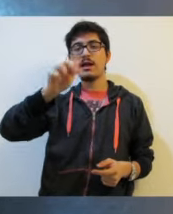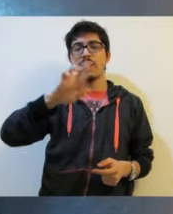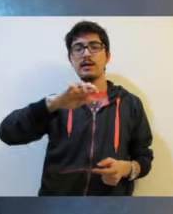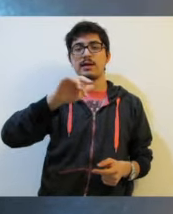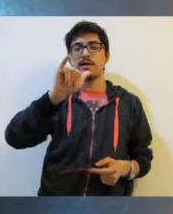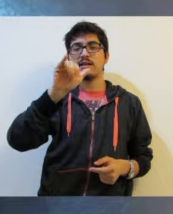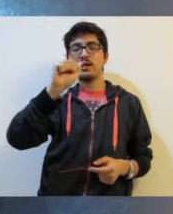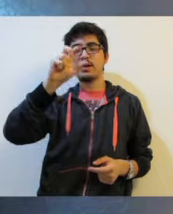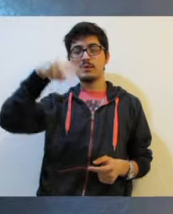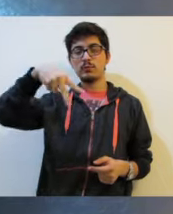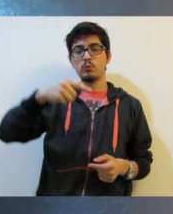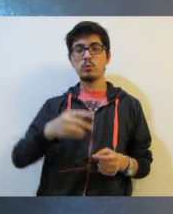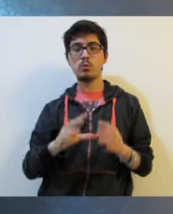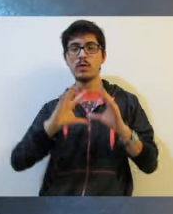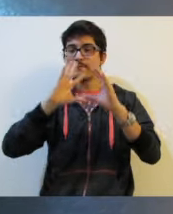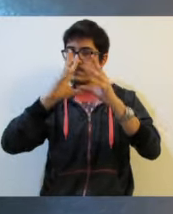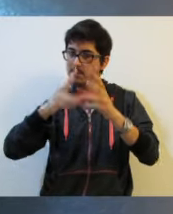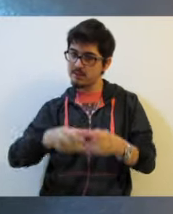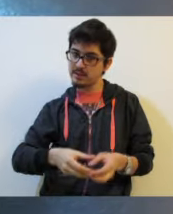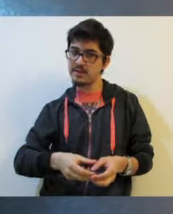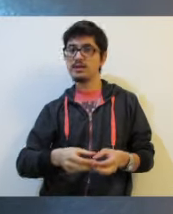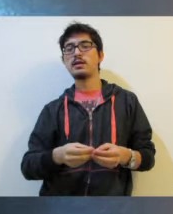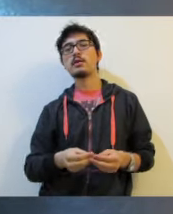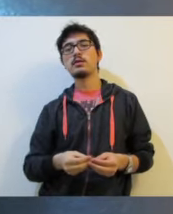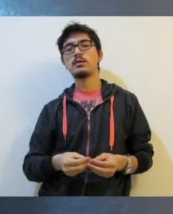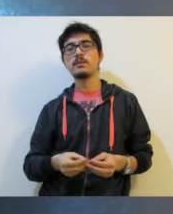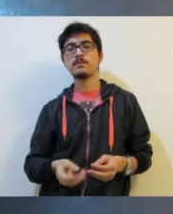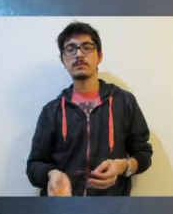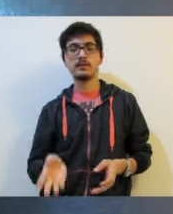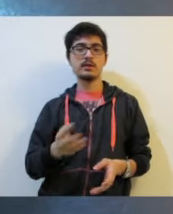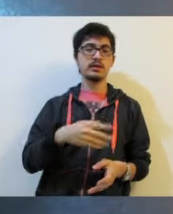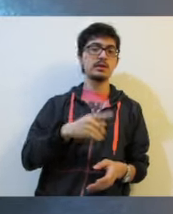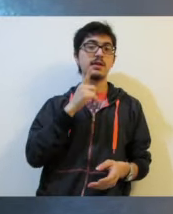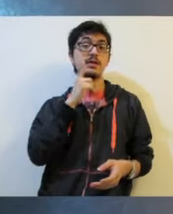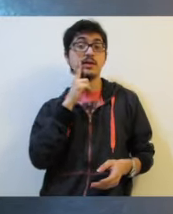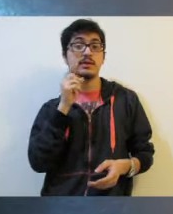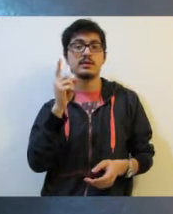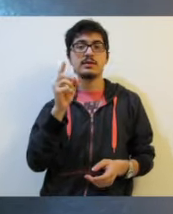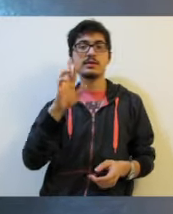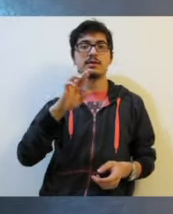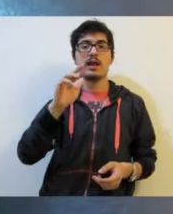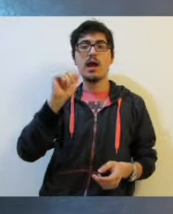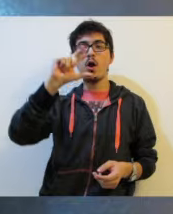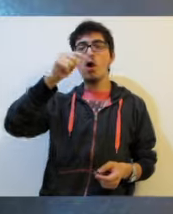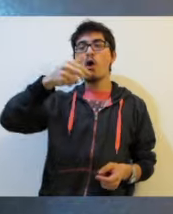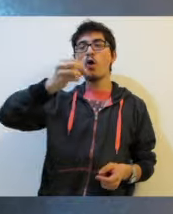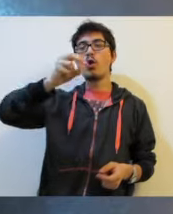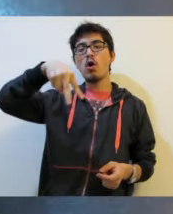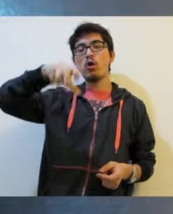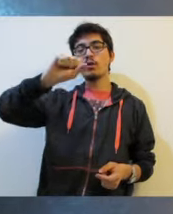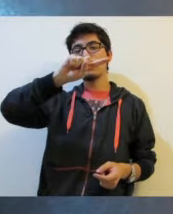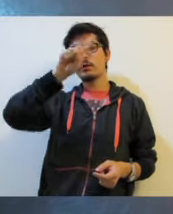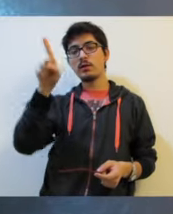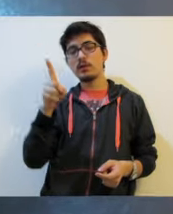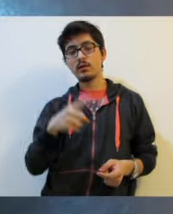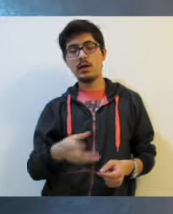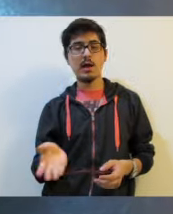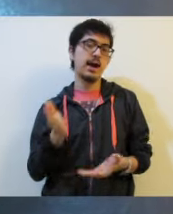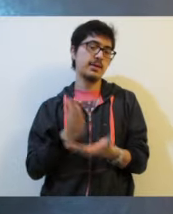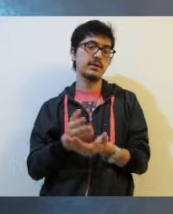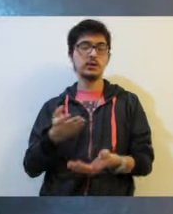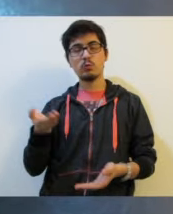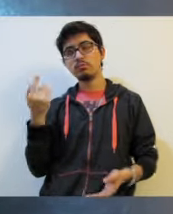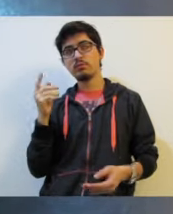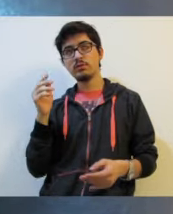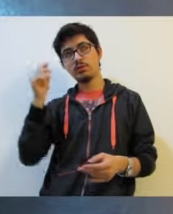familia que era simbolizada por el dragón, que existió una gran referencia a que ellos también poseían dragones, entonces ellos eran los reyes, hasta que un